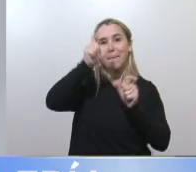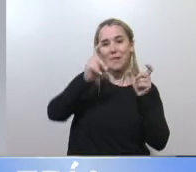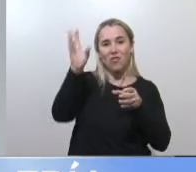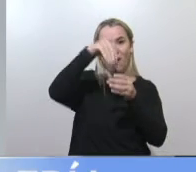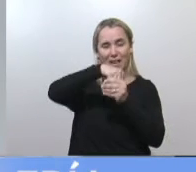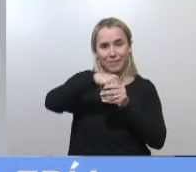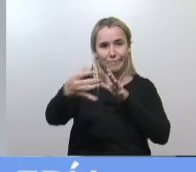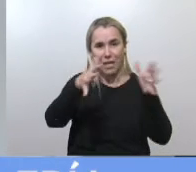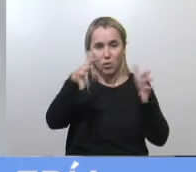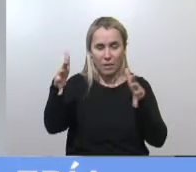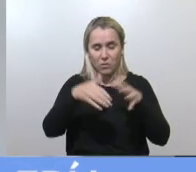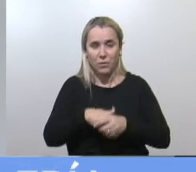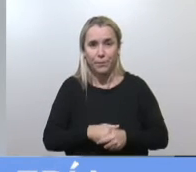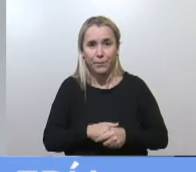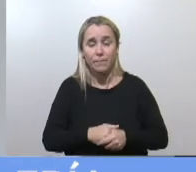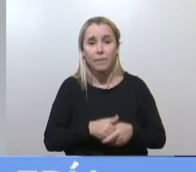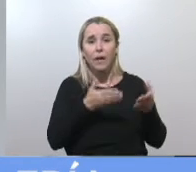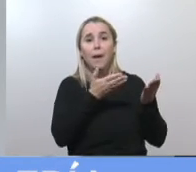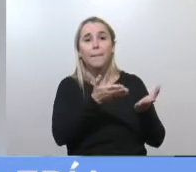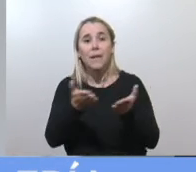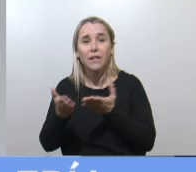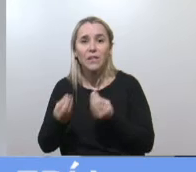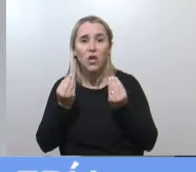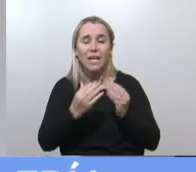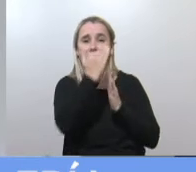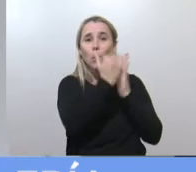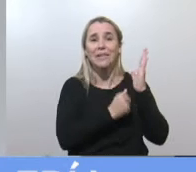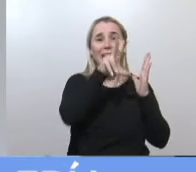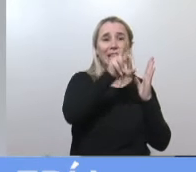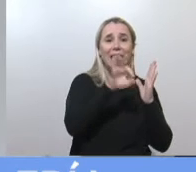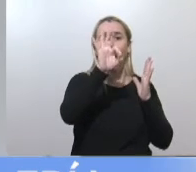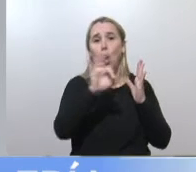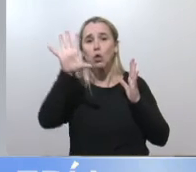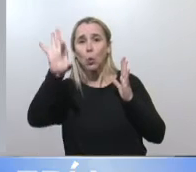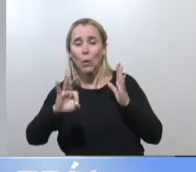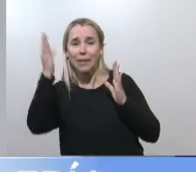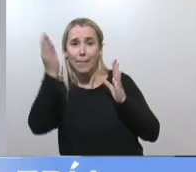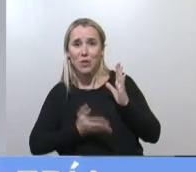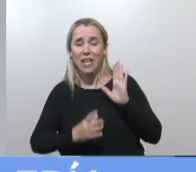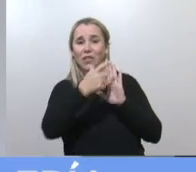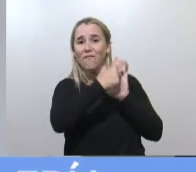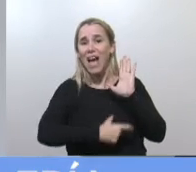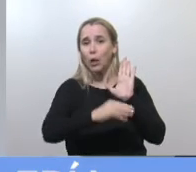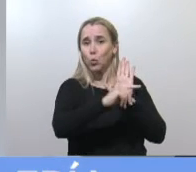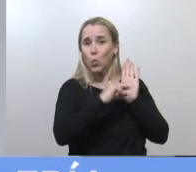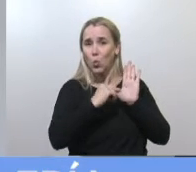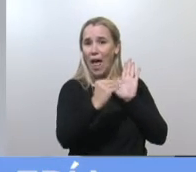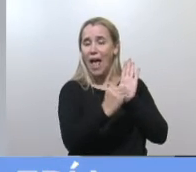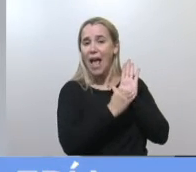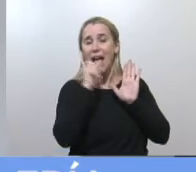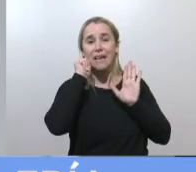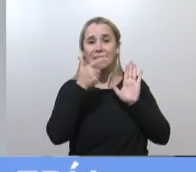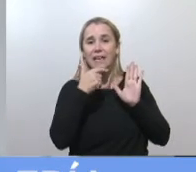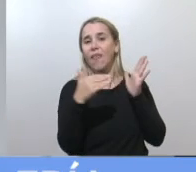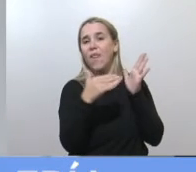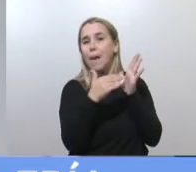aproximadamente. El beneficio consistirá en el descuento del 30 o el 50% en la facturación del servicio de gas, según sea